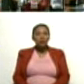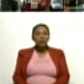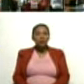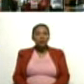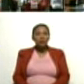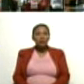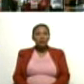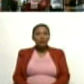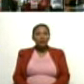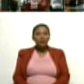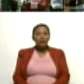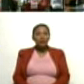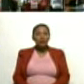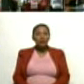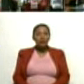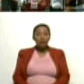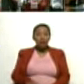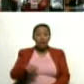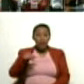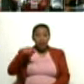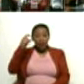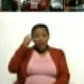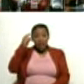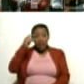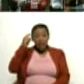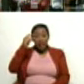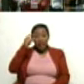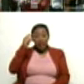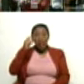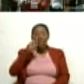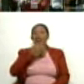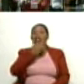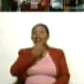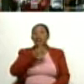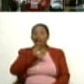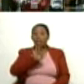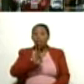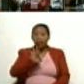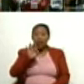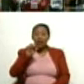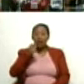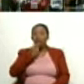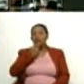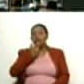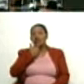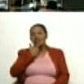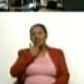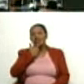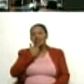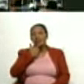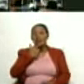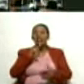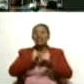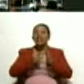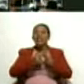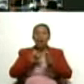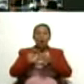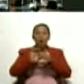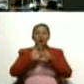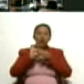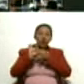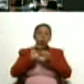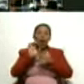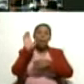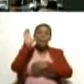Es una fecha bonita, el 3 de diciembre. De unión de la patria, de unión de los venezolanos y